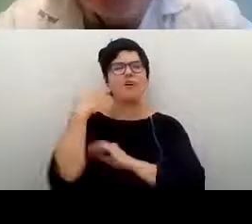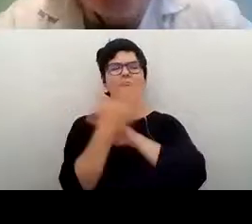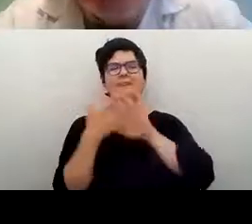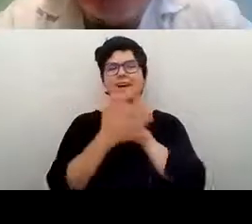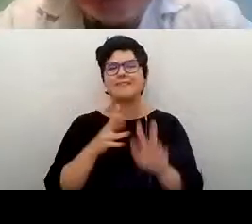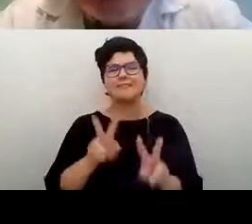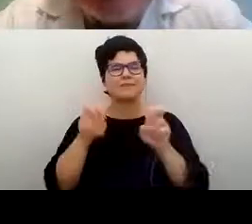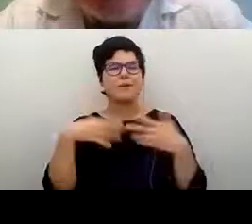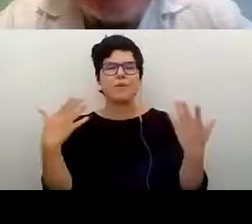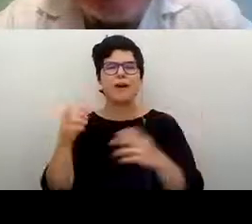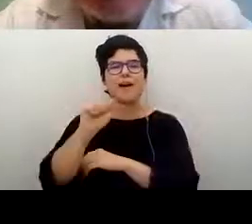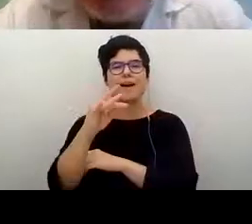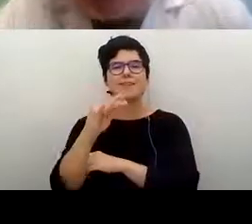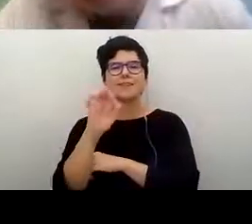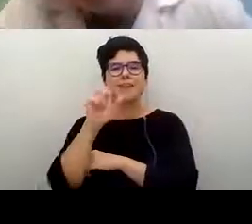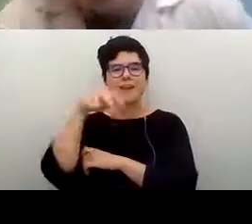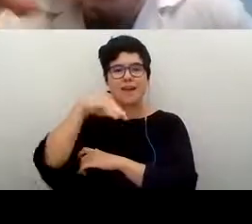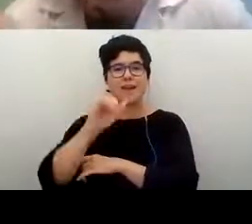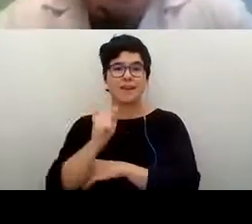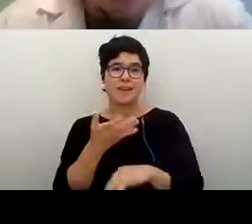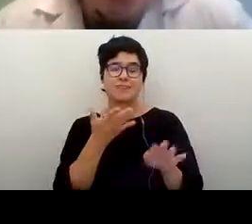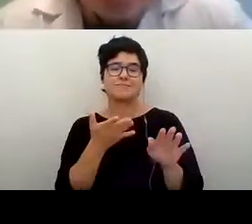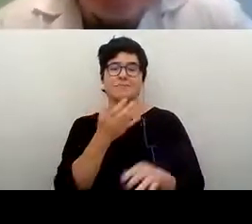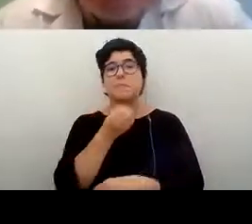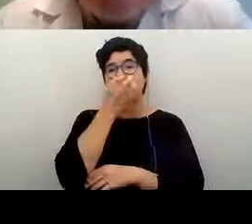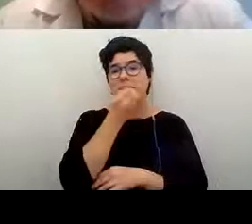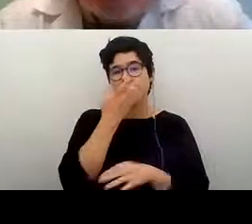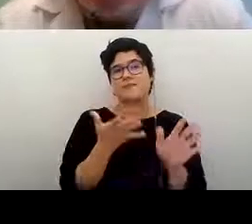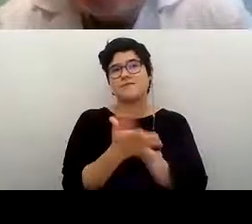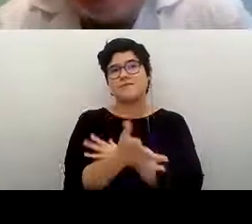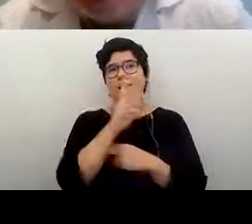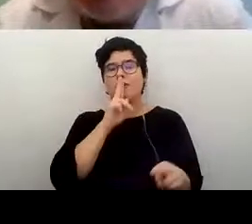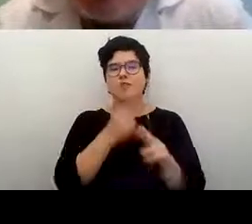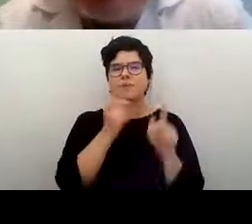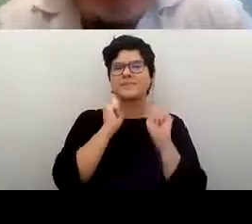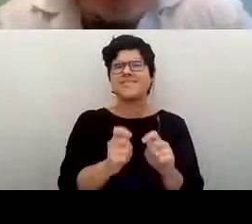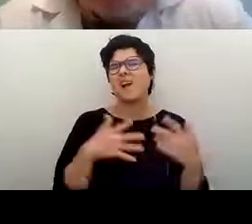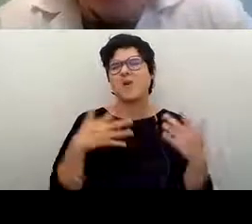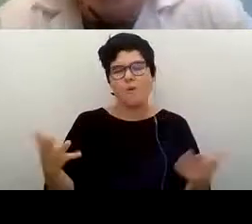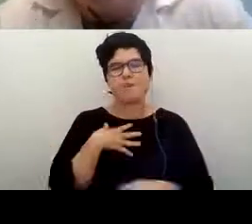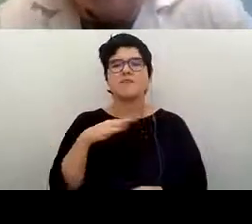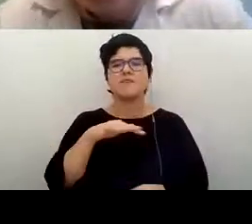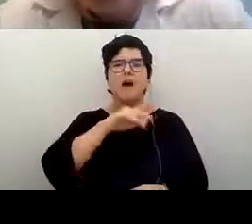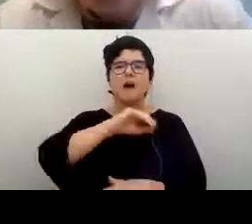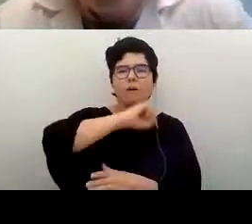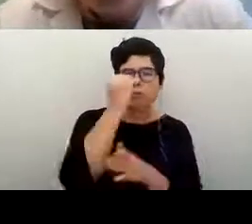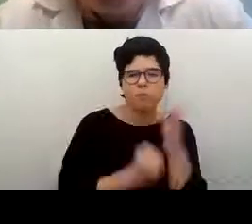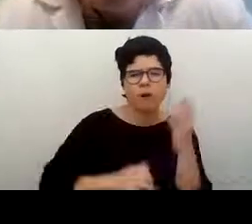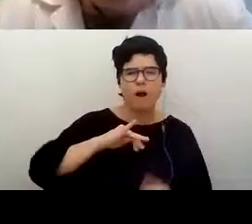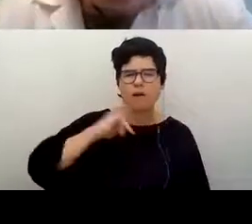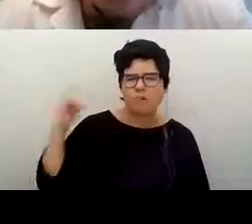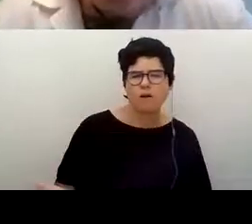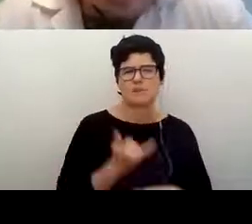primaveral, que bueno, es el nombre que ha recibido un poco el cansancio este extremo o el cansancio este